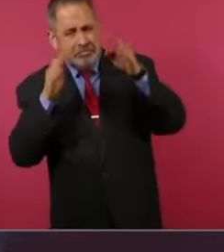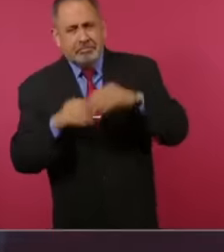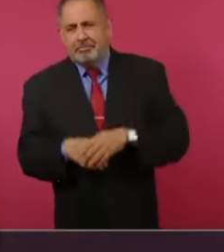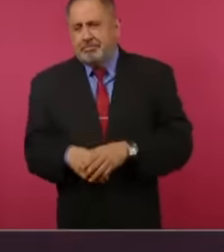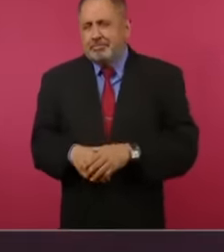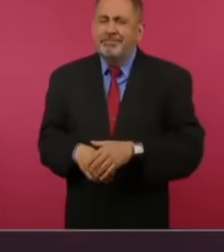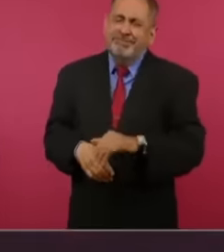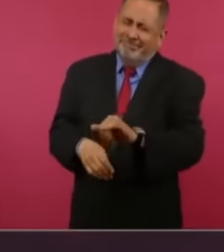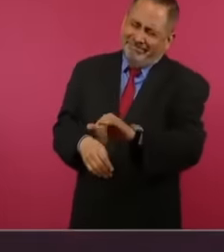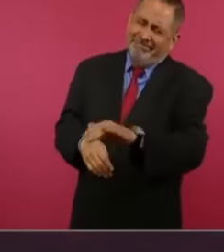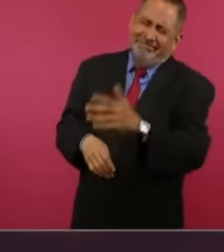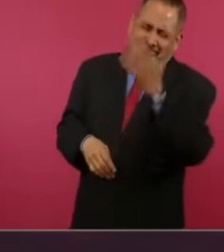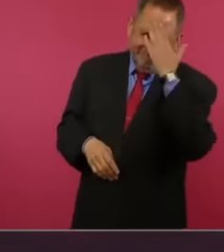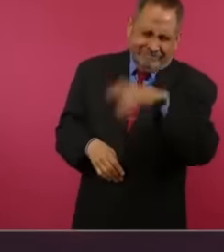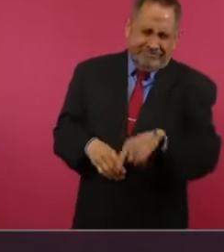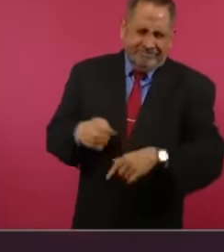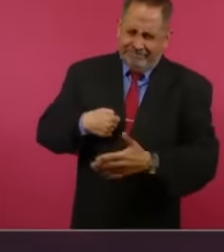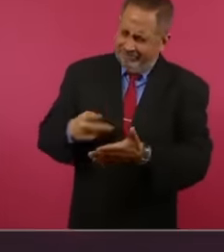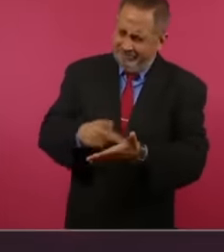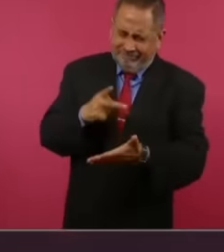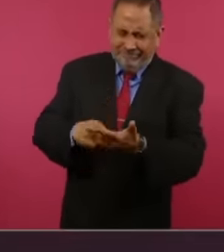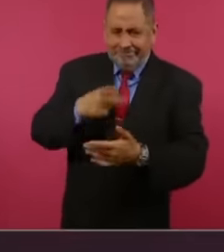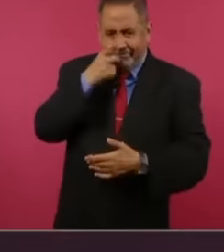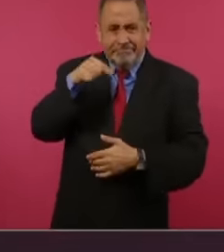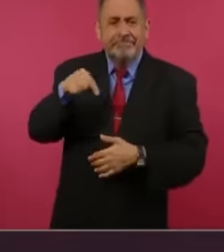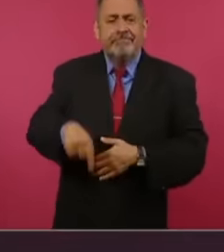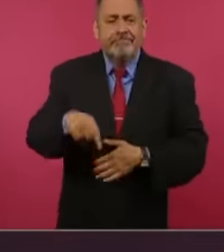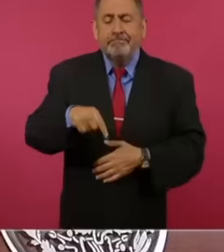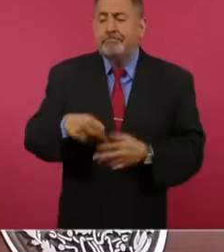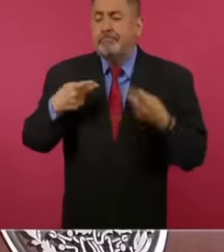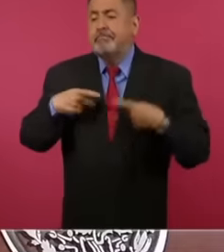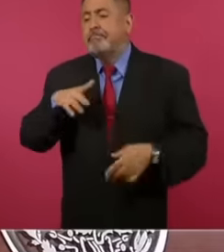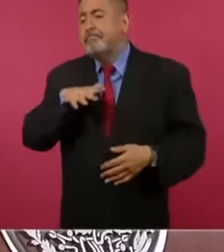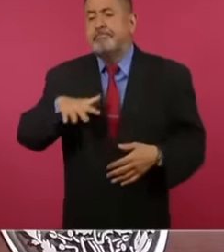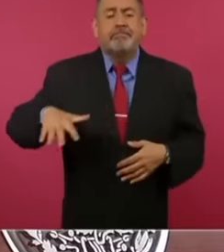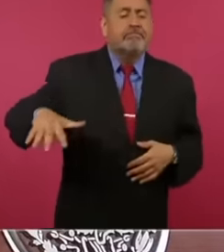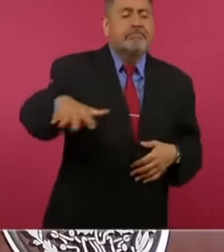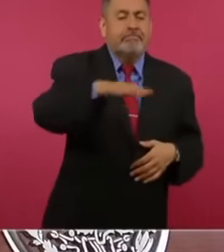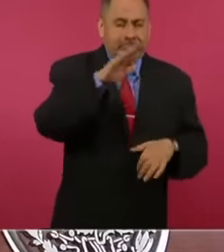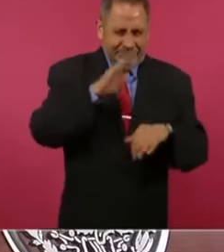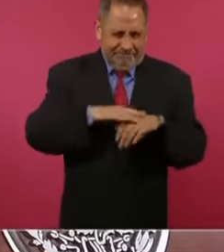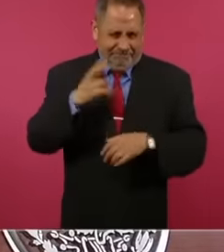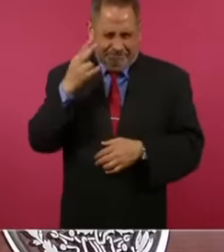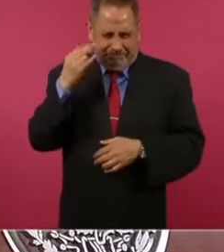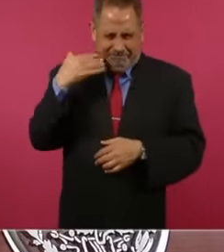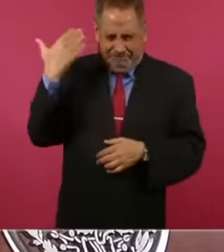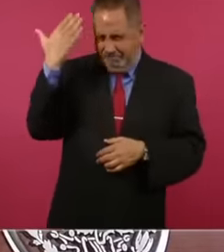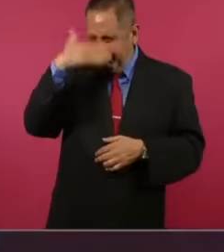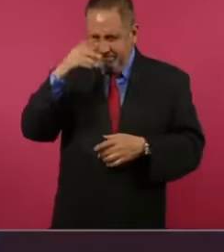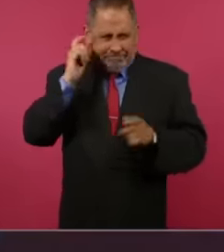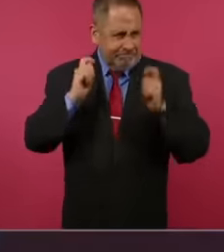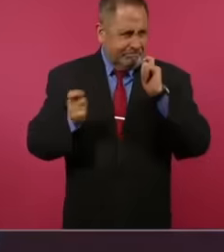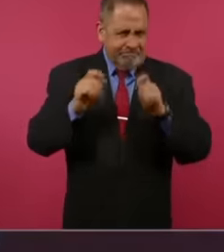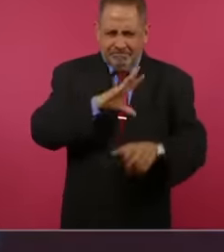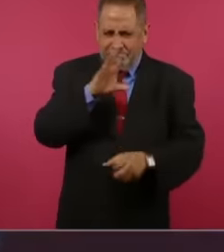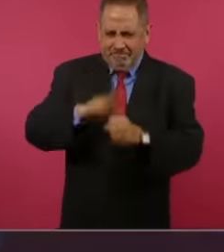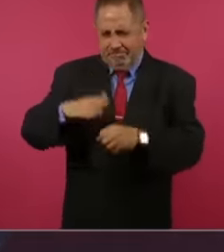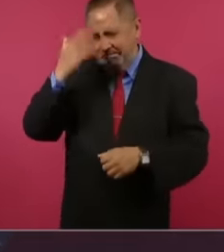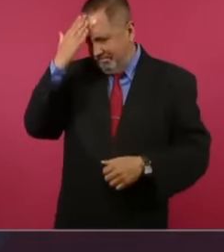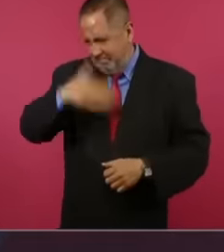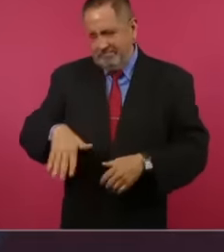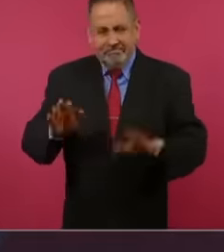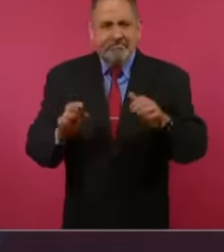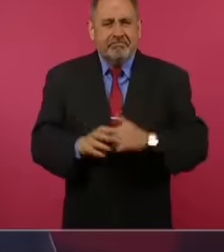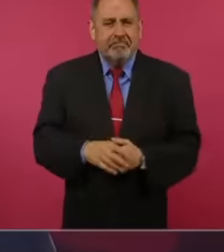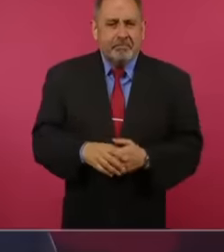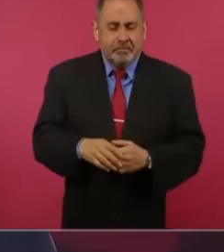ya sabes lo que yo aquí digo. Este es el pueblo más politizado del mundo. O sea,